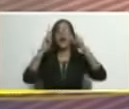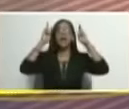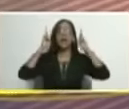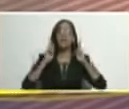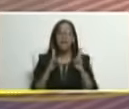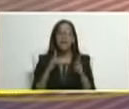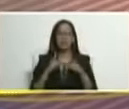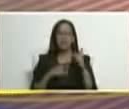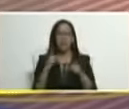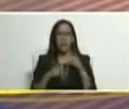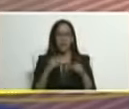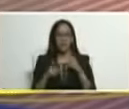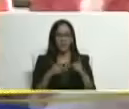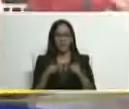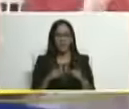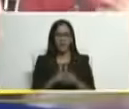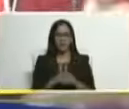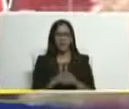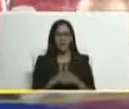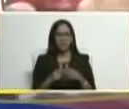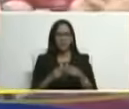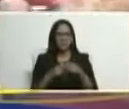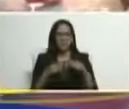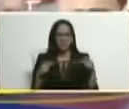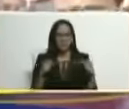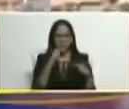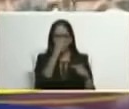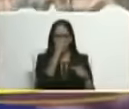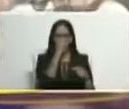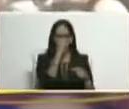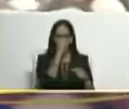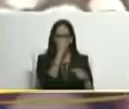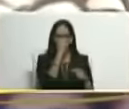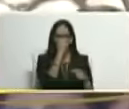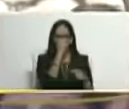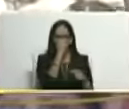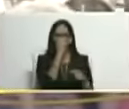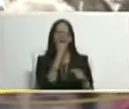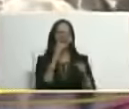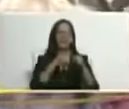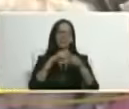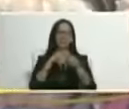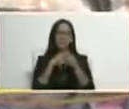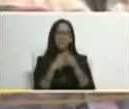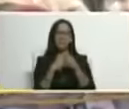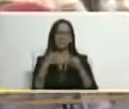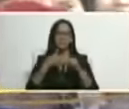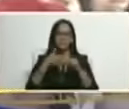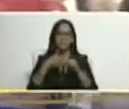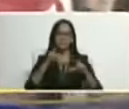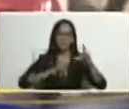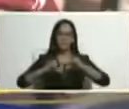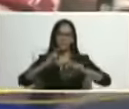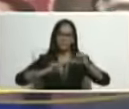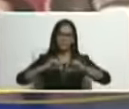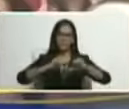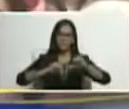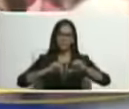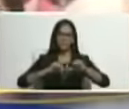la productividad, el crecimiento y la articulación de Pequibem a los productores agrícolas de